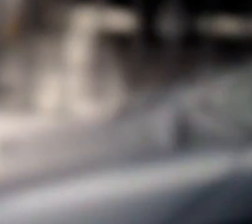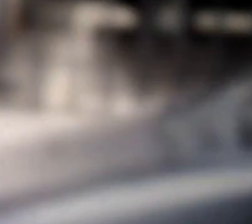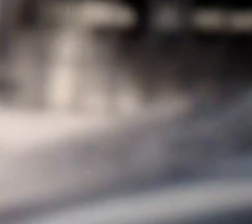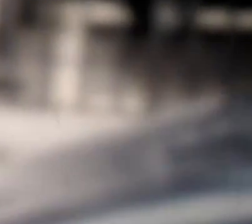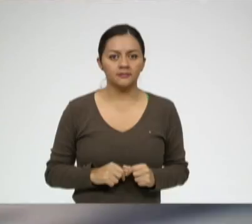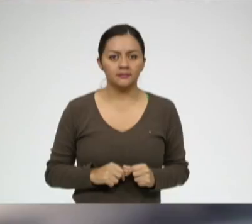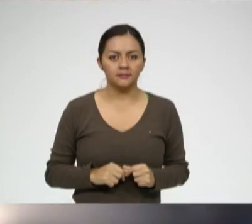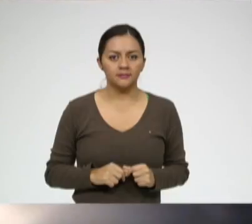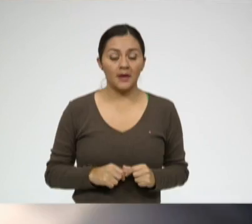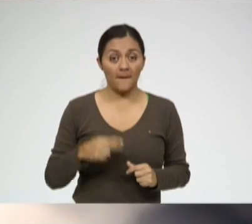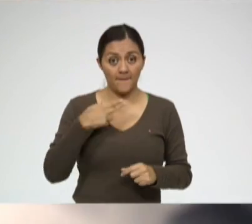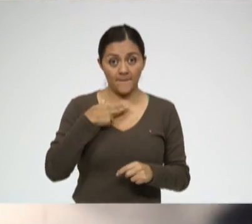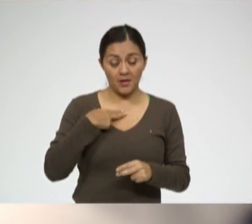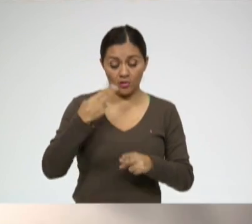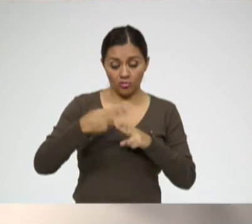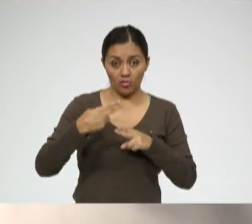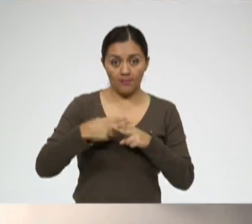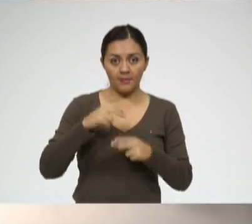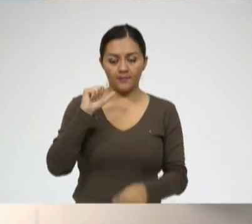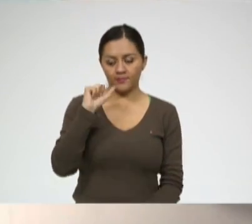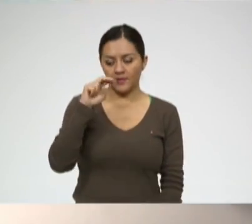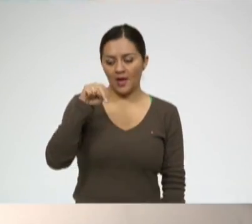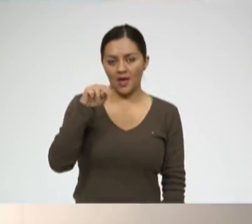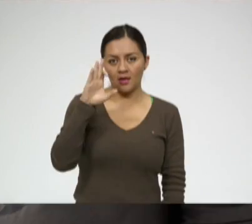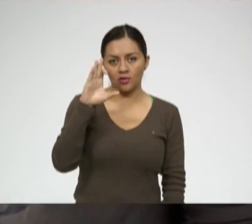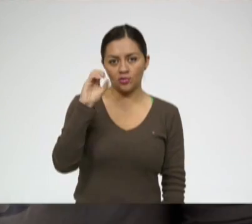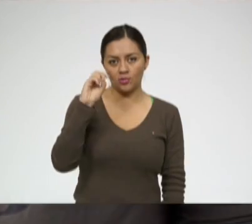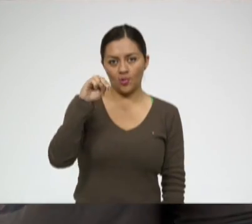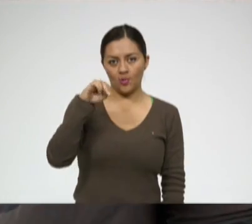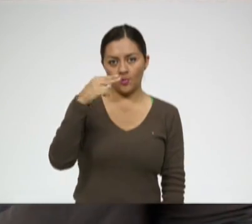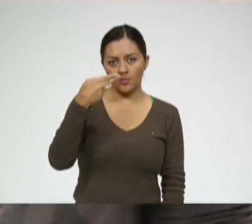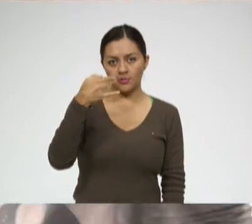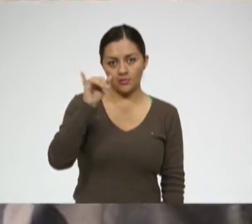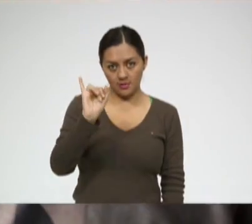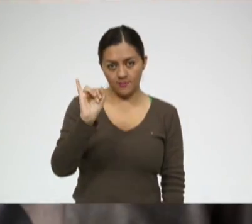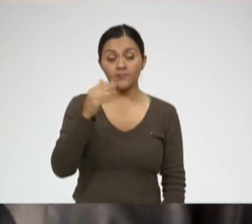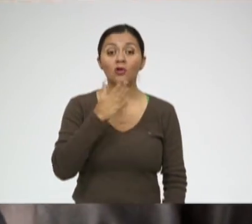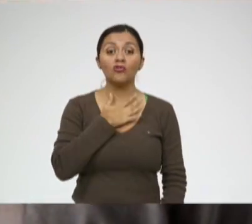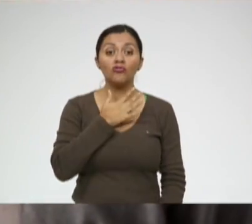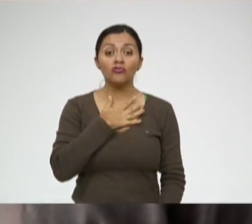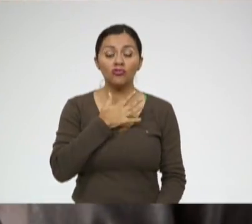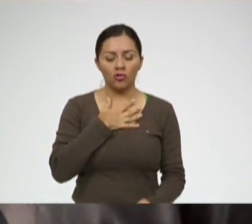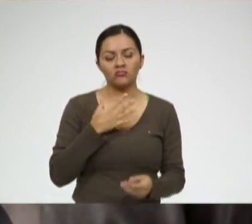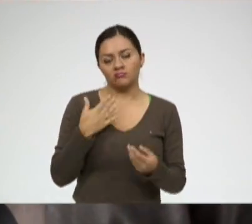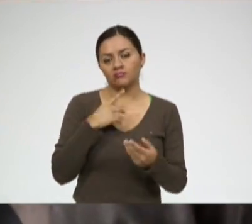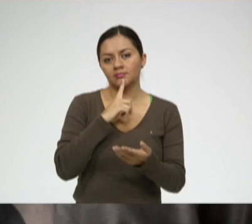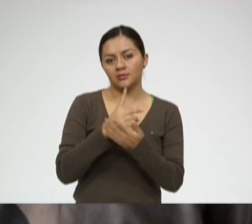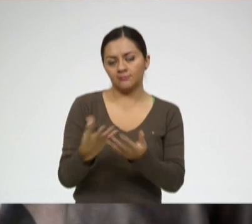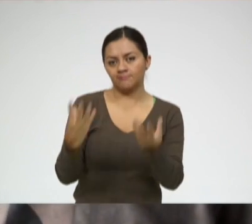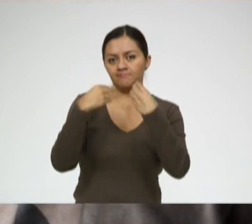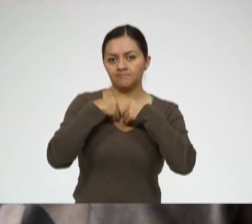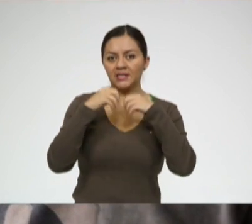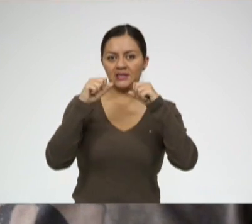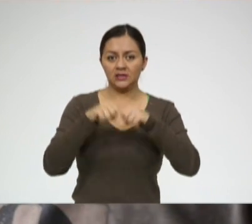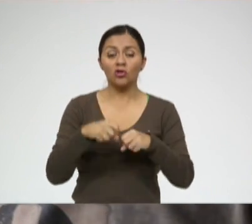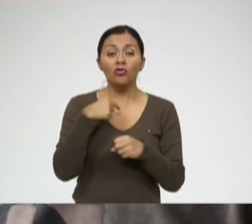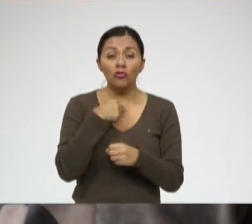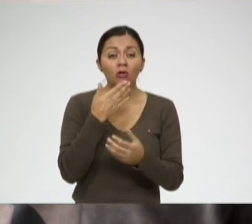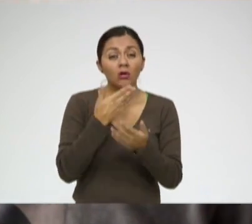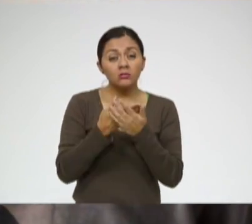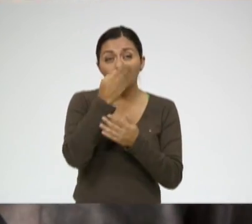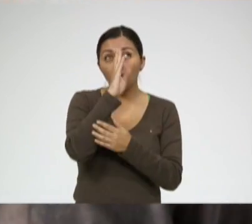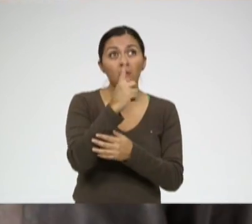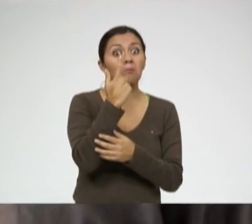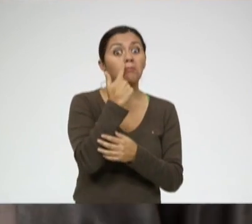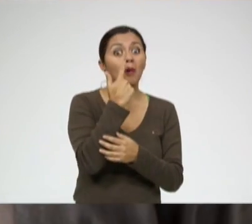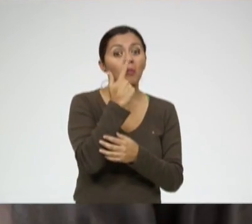Mi nombre es Anthony, tengo 21 años, no, soy un rehabilitado más, ¿no? Mi padre, gracias a Dios, nunca lo he visto con vicio, nunca